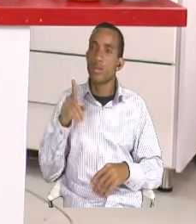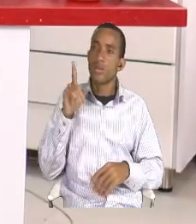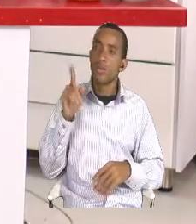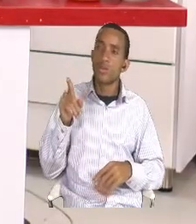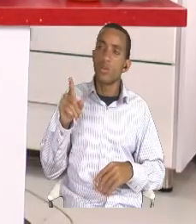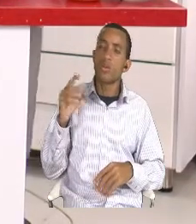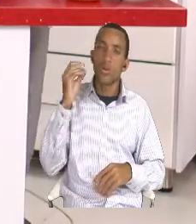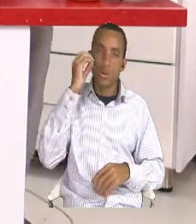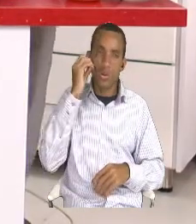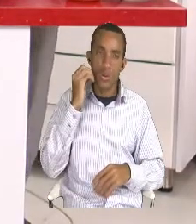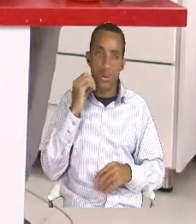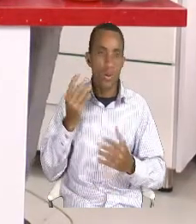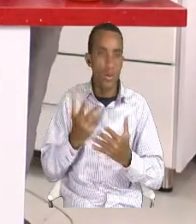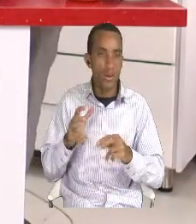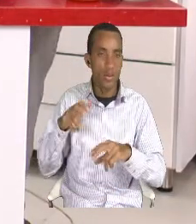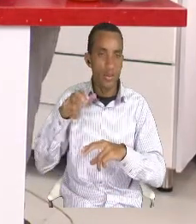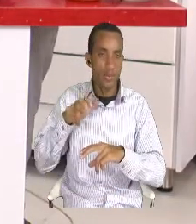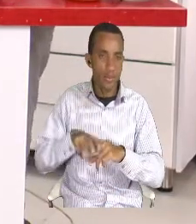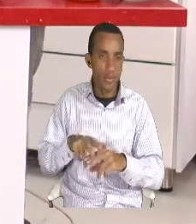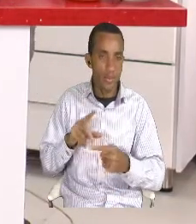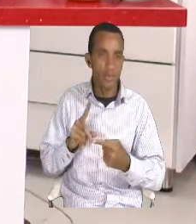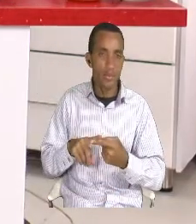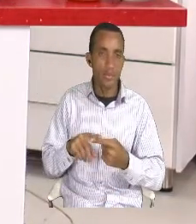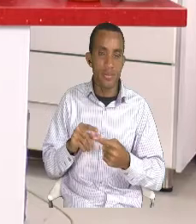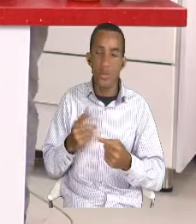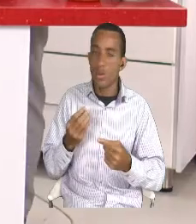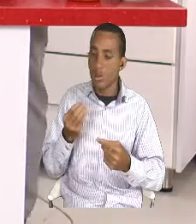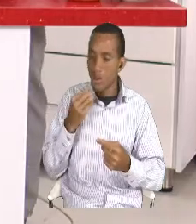gran amplio surtido en variedad, en víveres, granos,